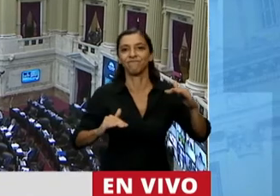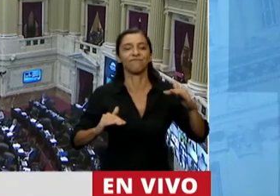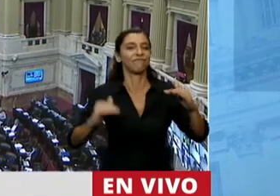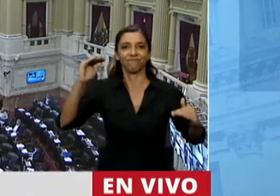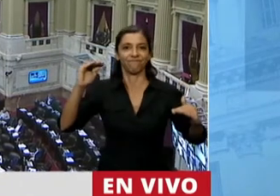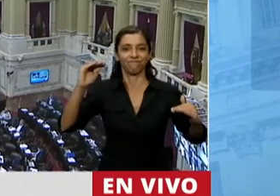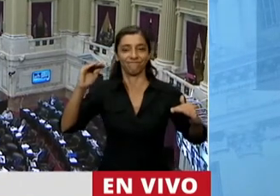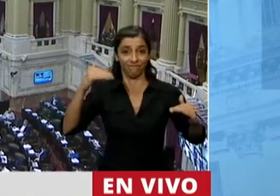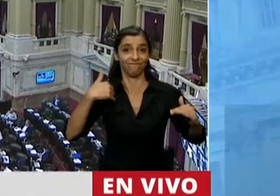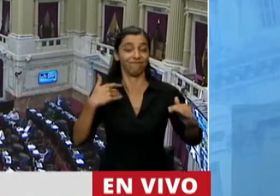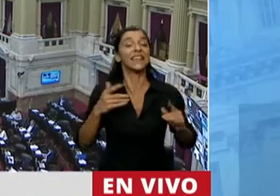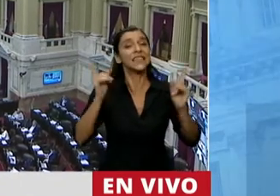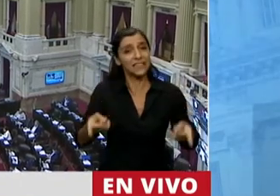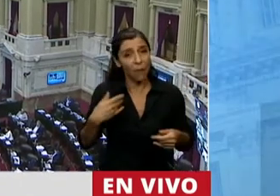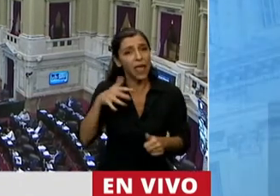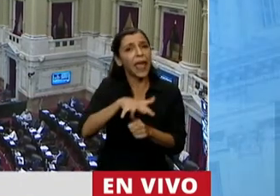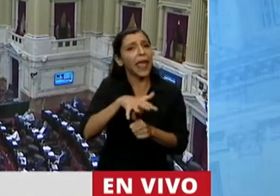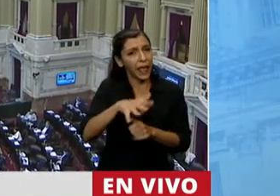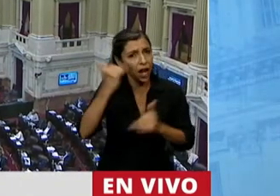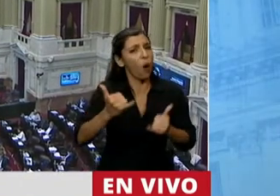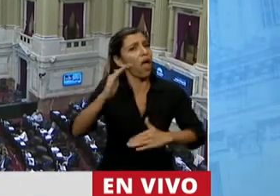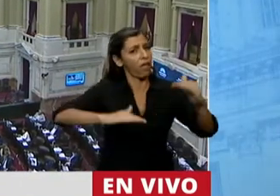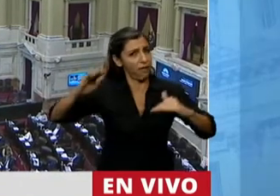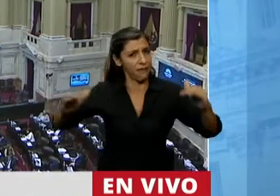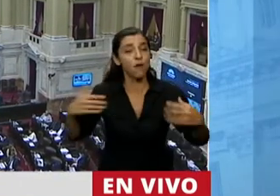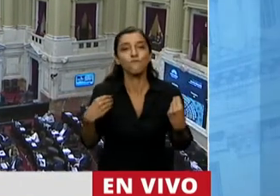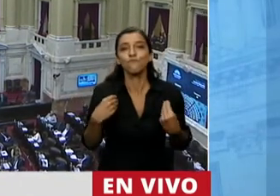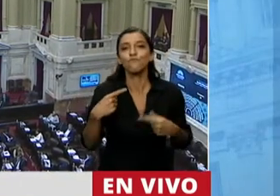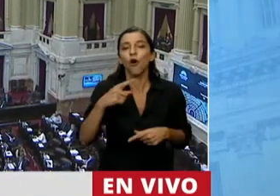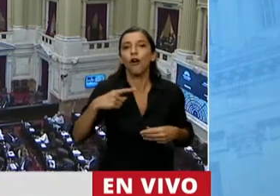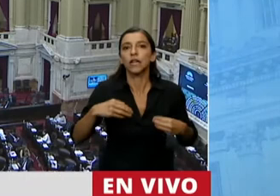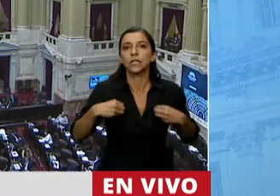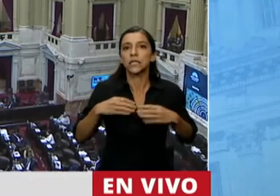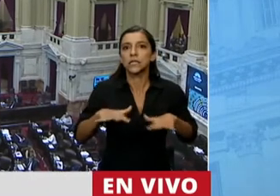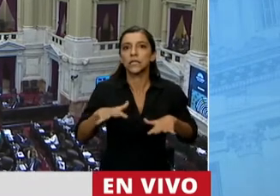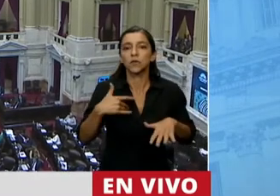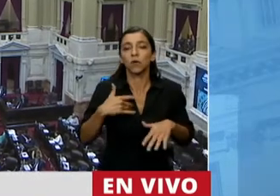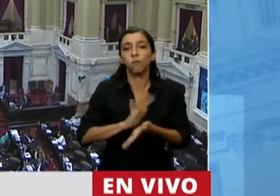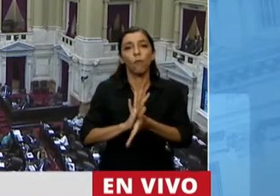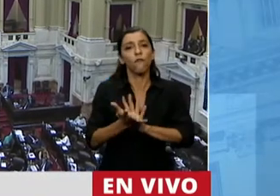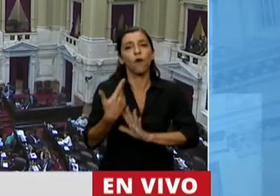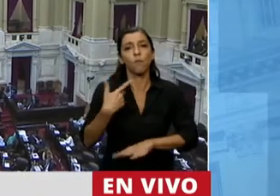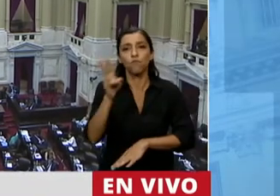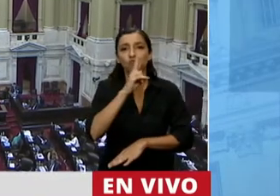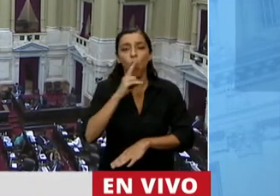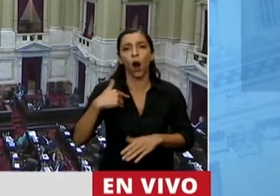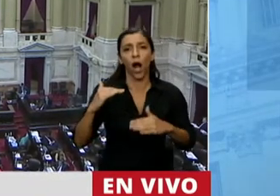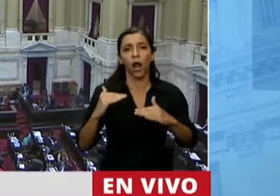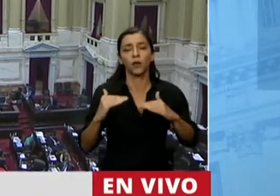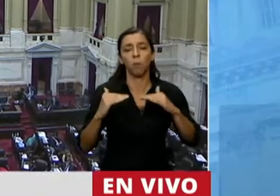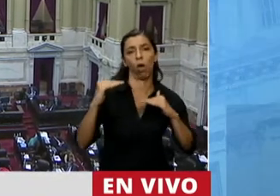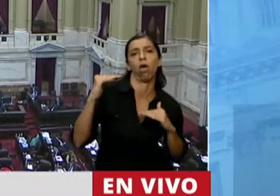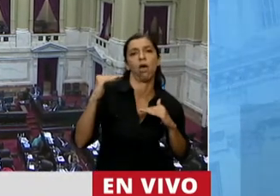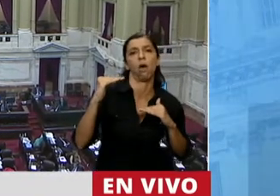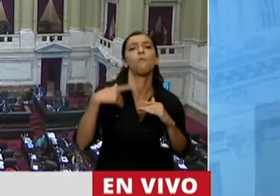género, porque nos pone a las mujeres en una situación de ciudadanas de segunda. Los hombres no tienen ningún tipo